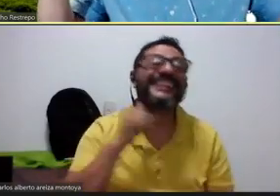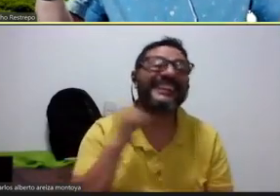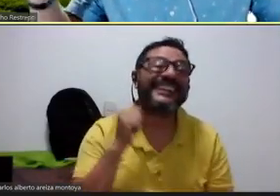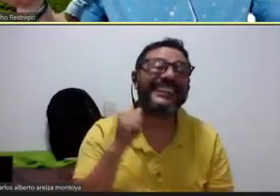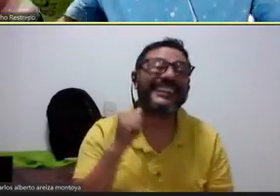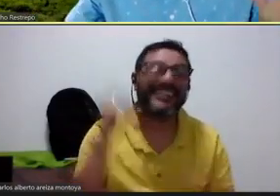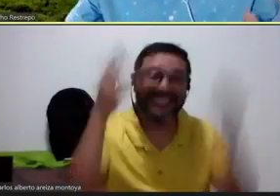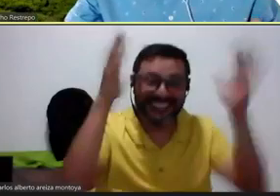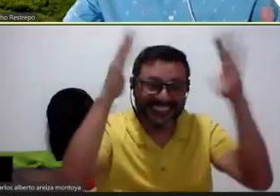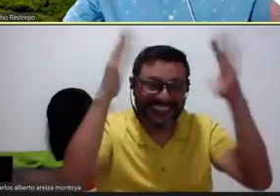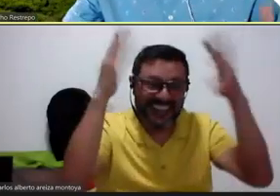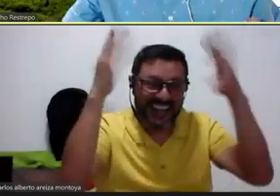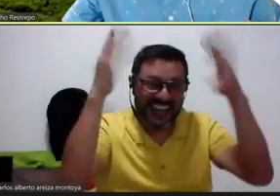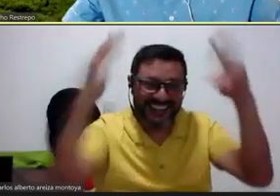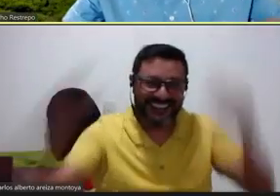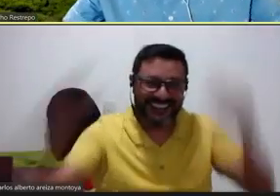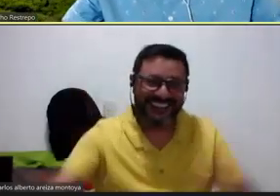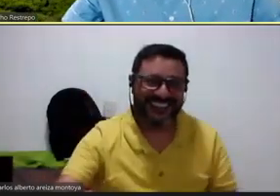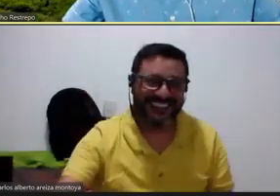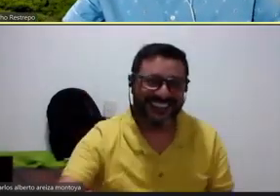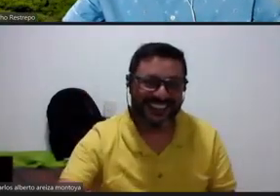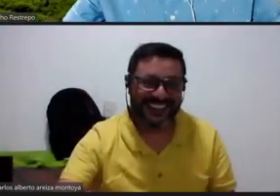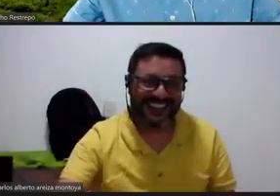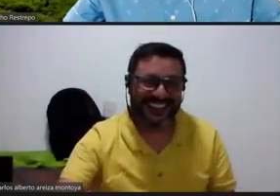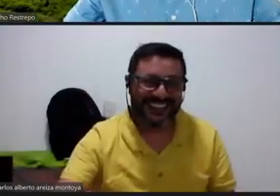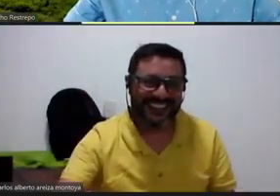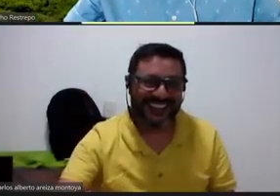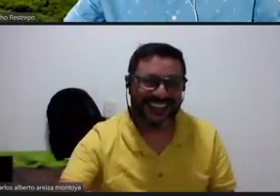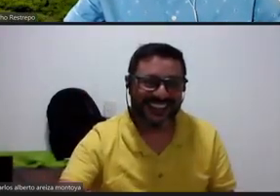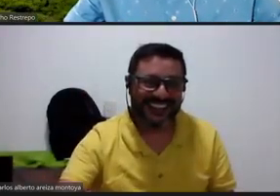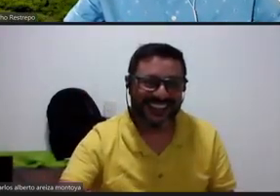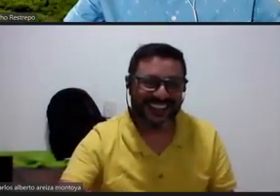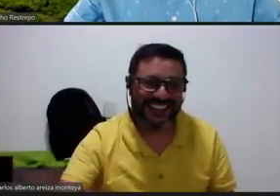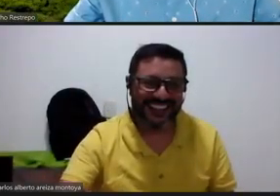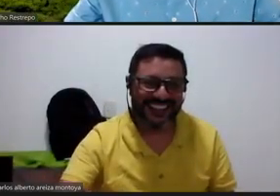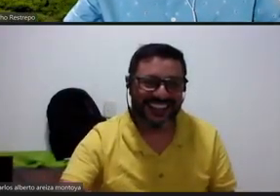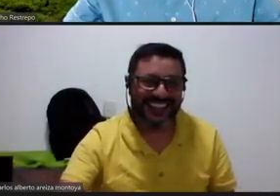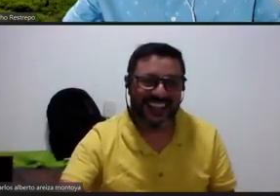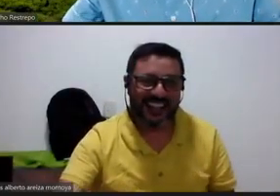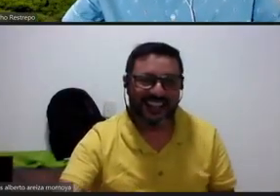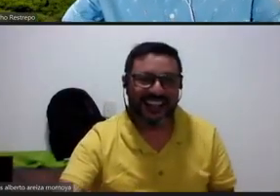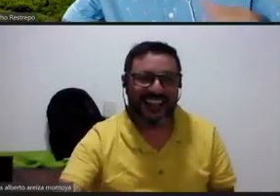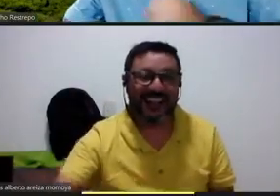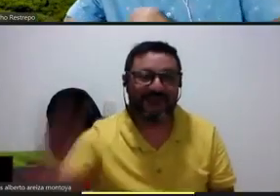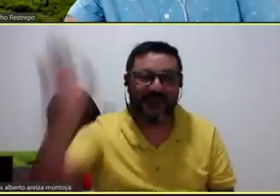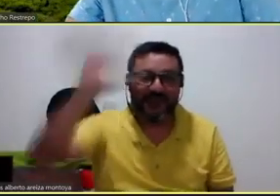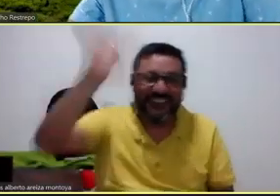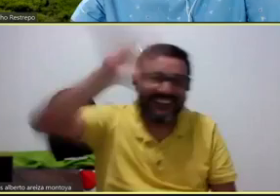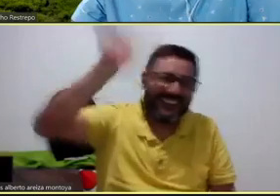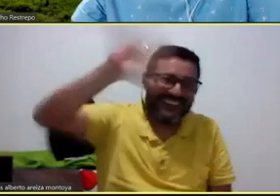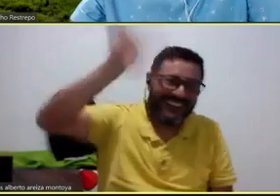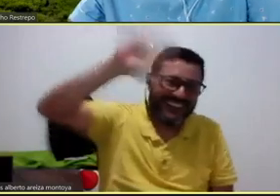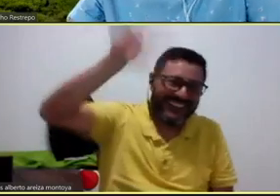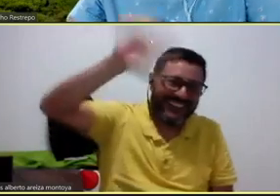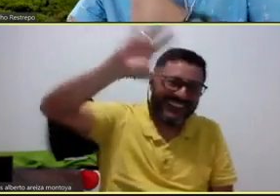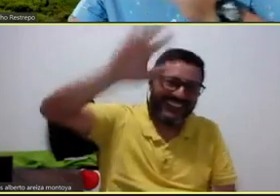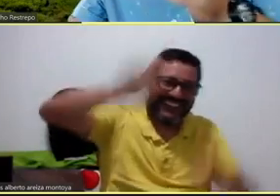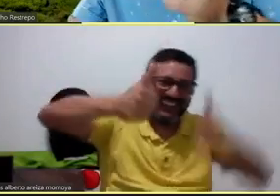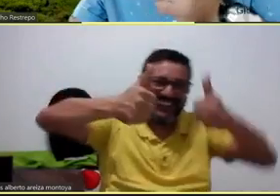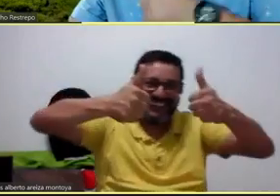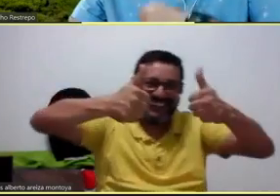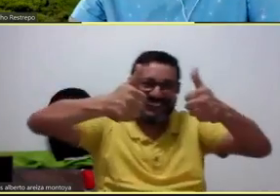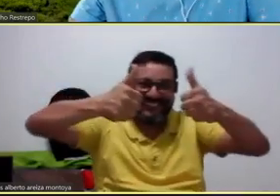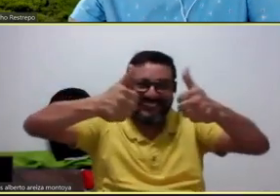decir adiós. Aplausos en lengua de señas. Aplaudir. Nos